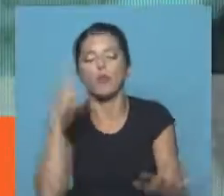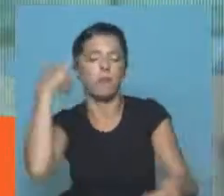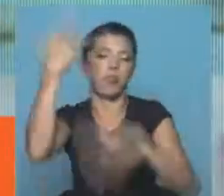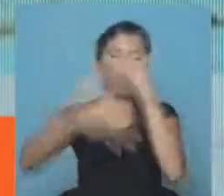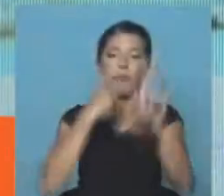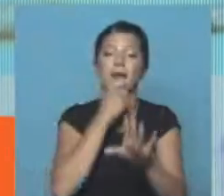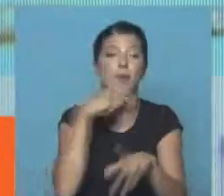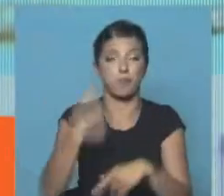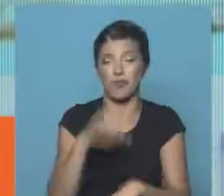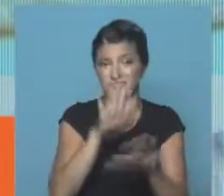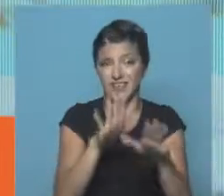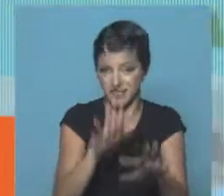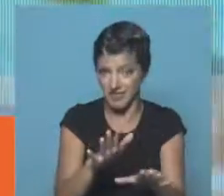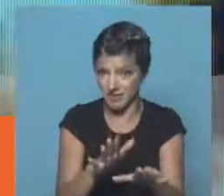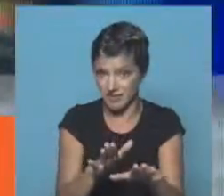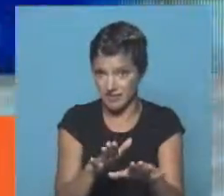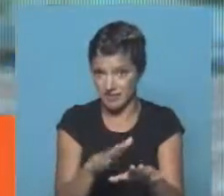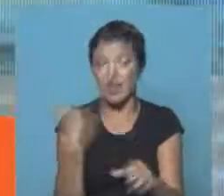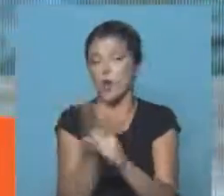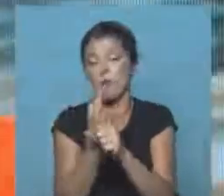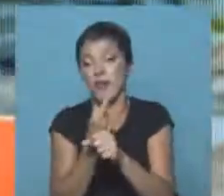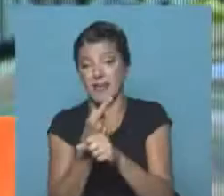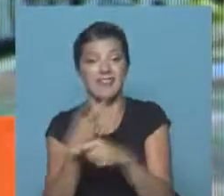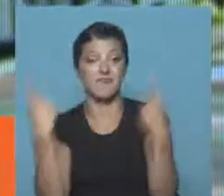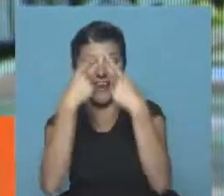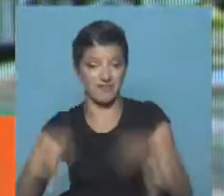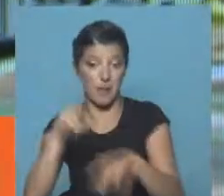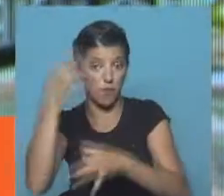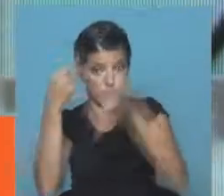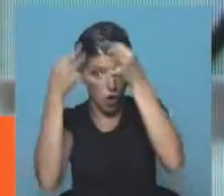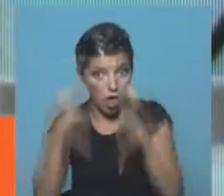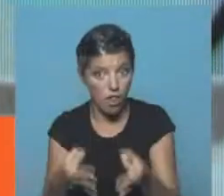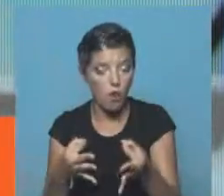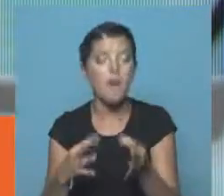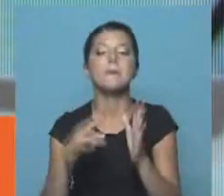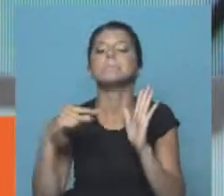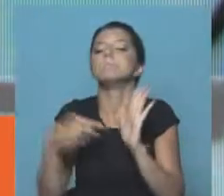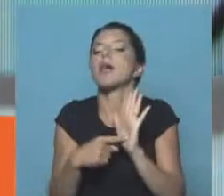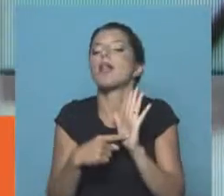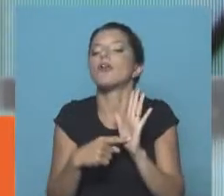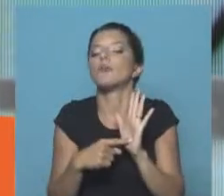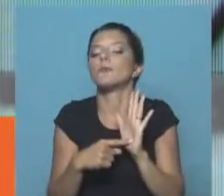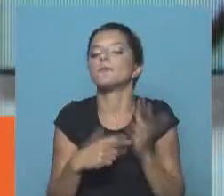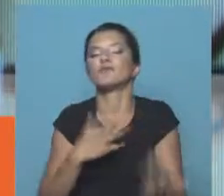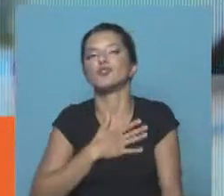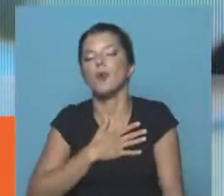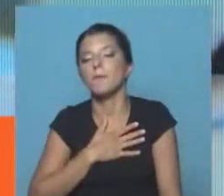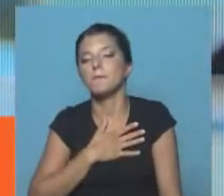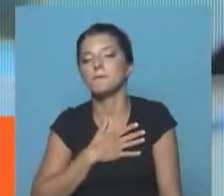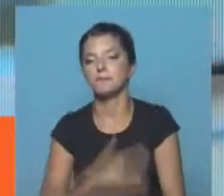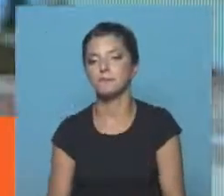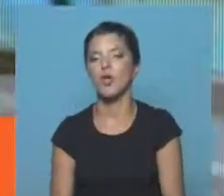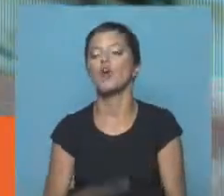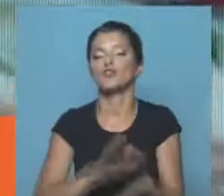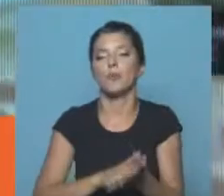con alguna de estas cosas que hace fuera de libreto o fuera de lo que son las normas, pero no imagino grandes decisiones en